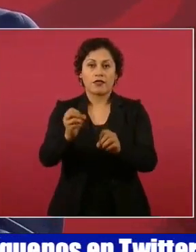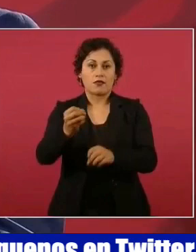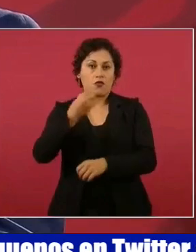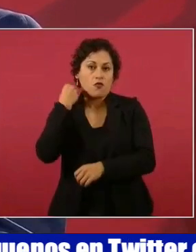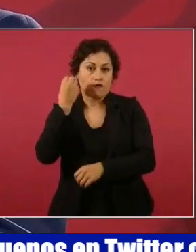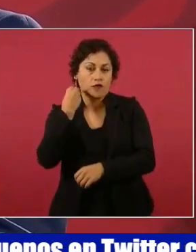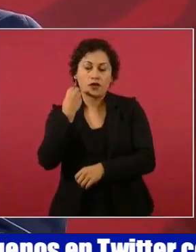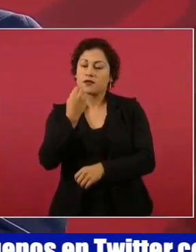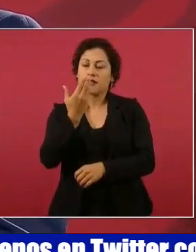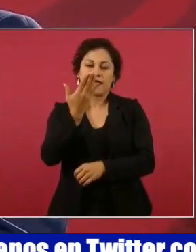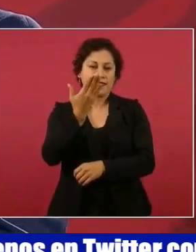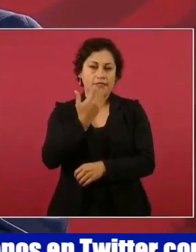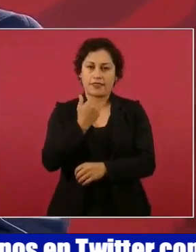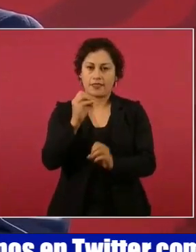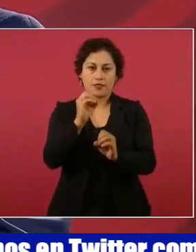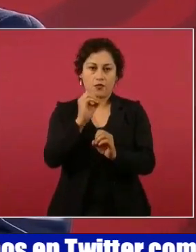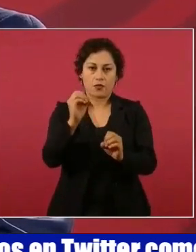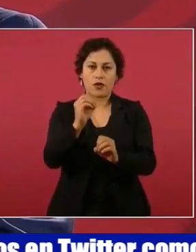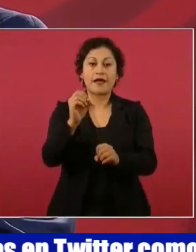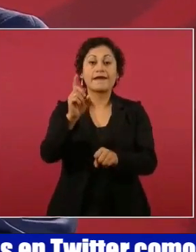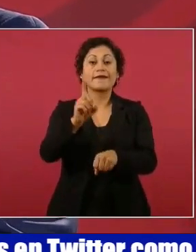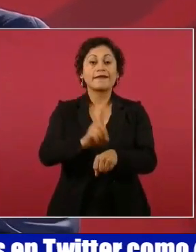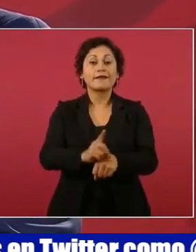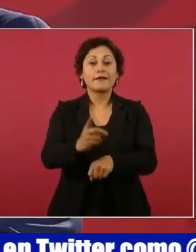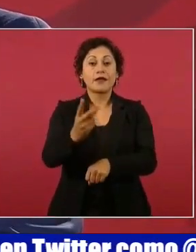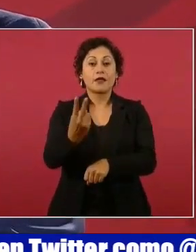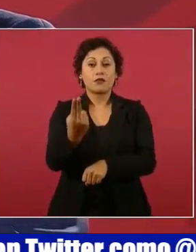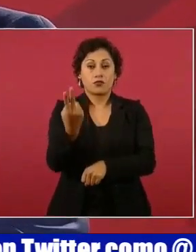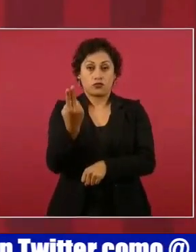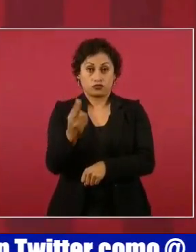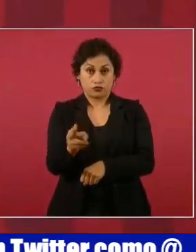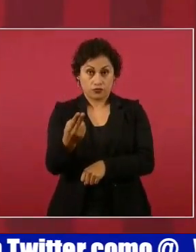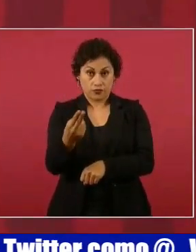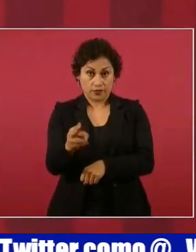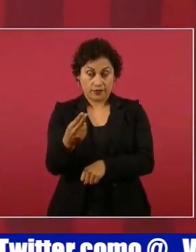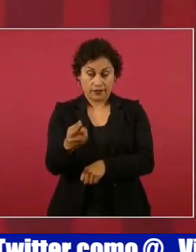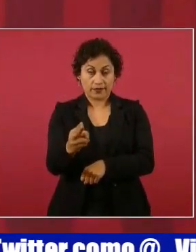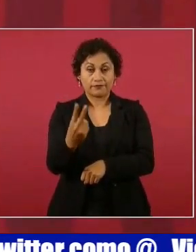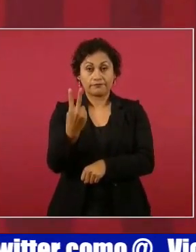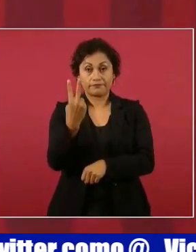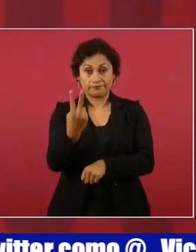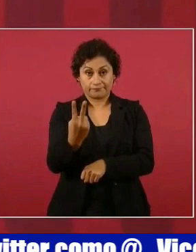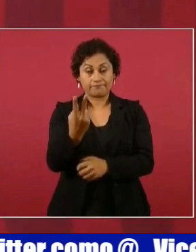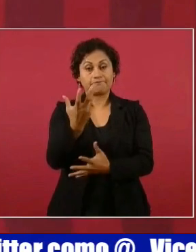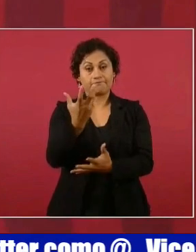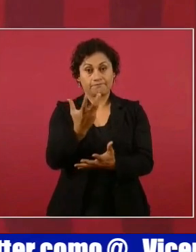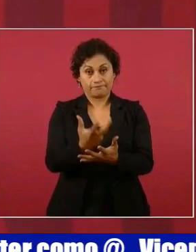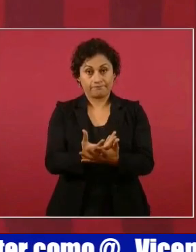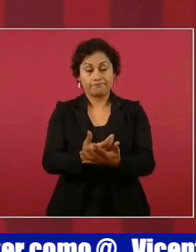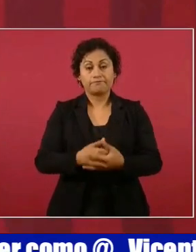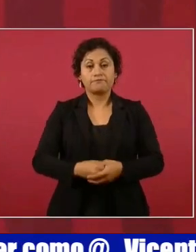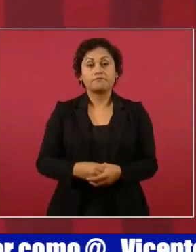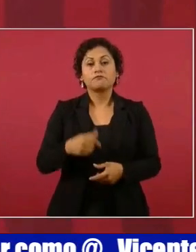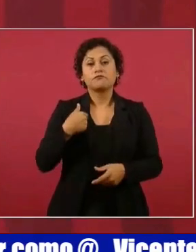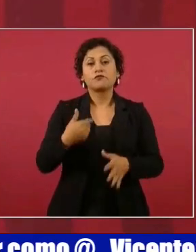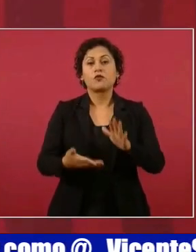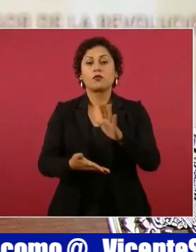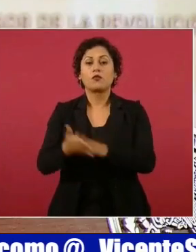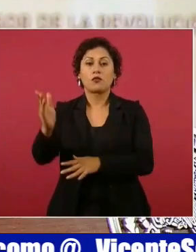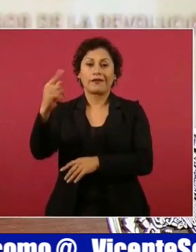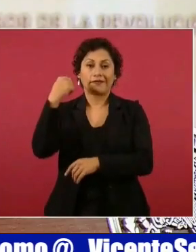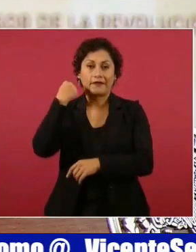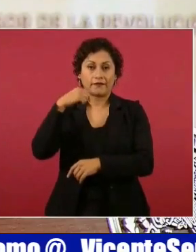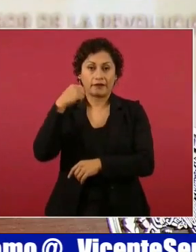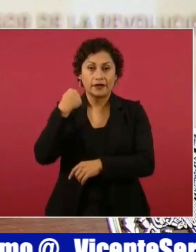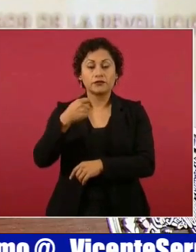a Badiraguato, pero he ido muchísimas más al sureste mexicano, a Oaxaca, a Guerrero, ¿no? Del